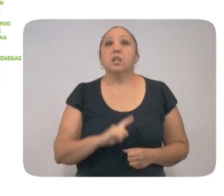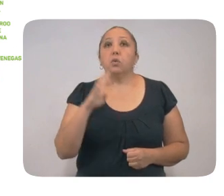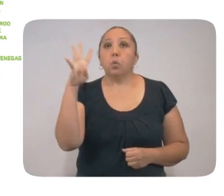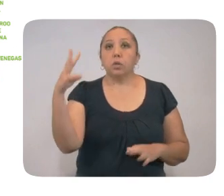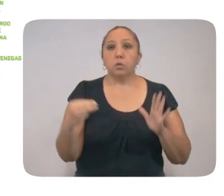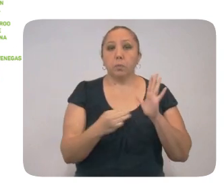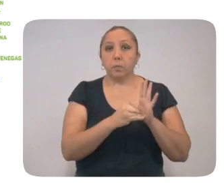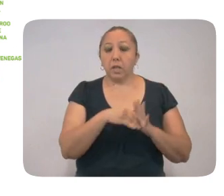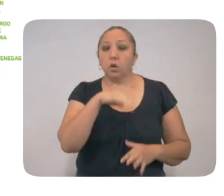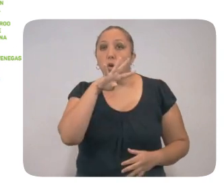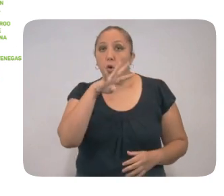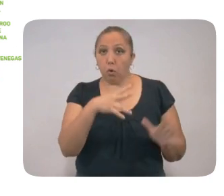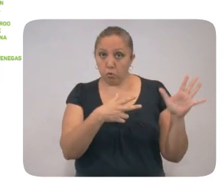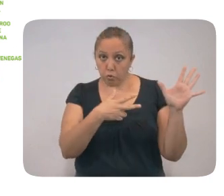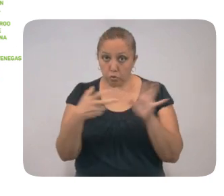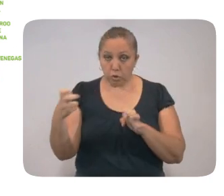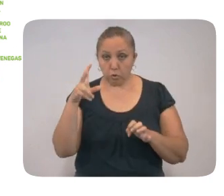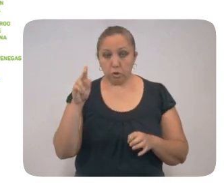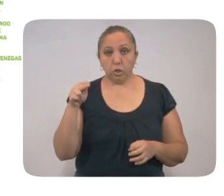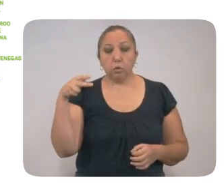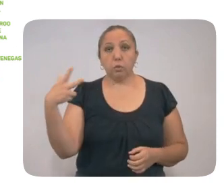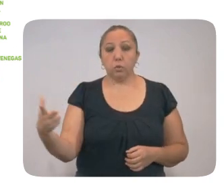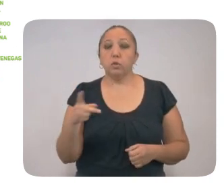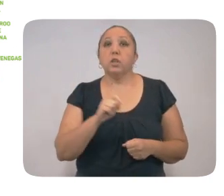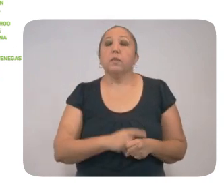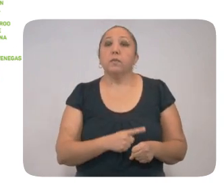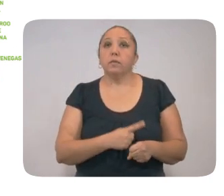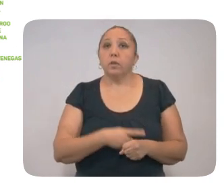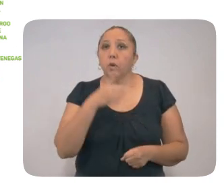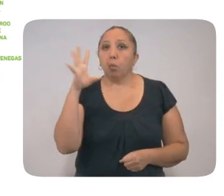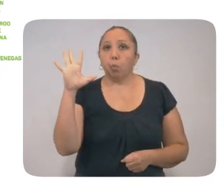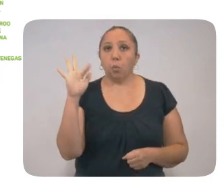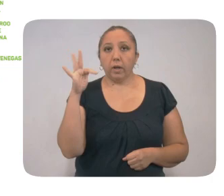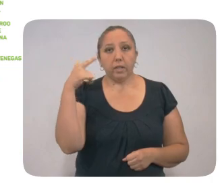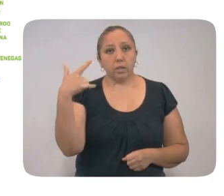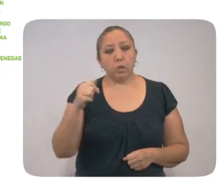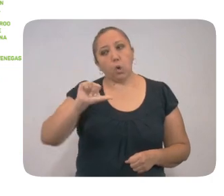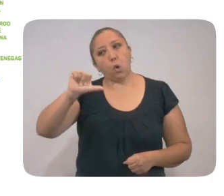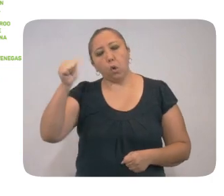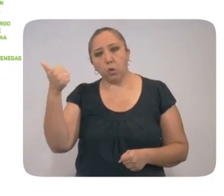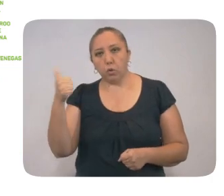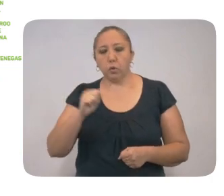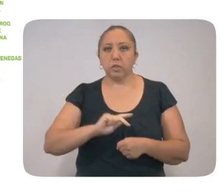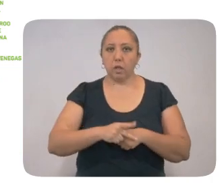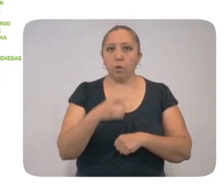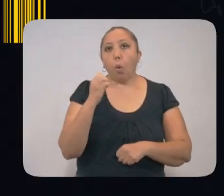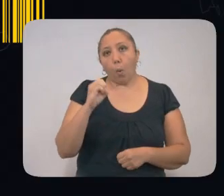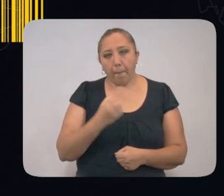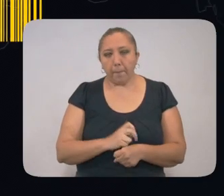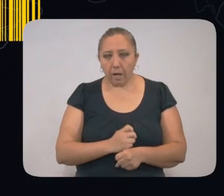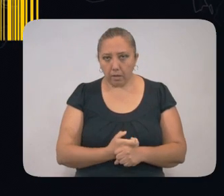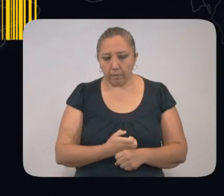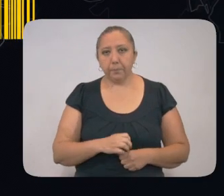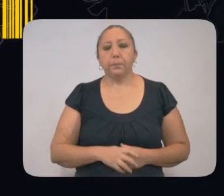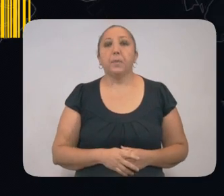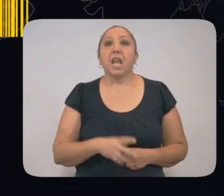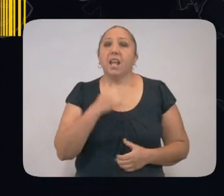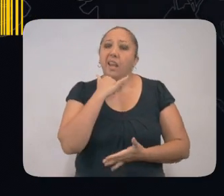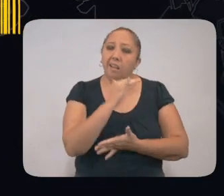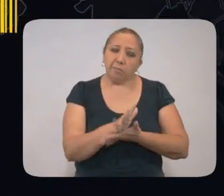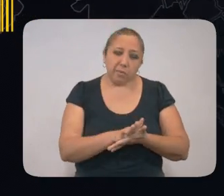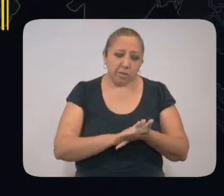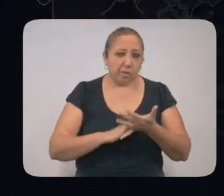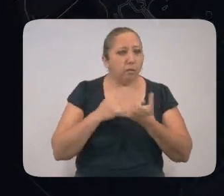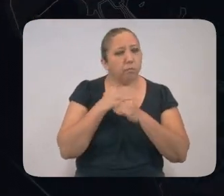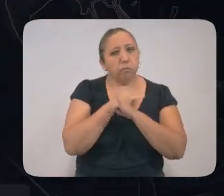son 4.886 casos positivos, 47 de los cuales son de otro país u otro estado.